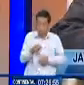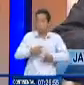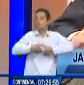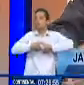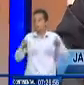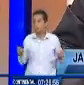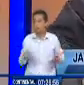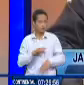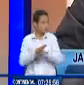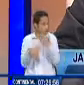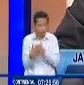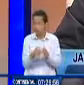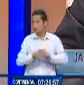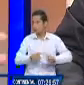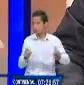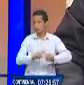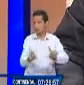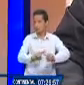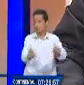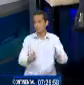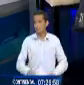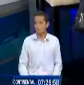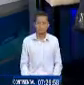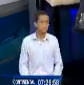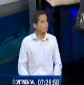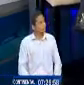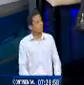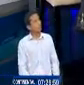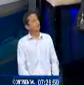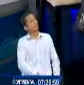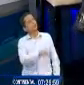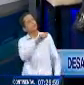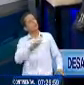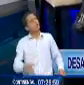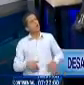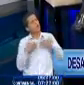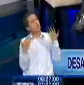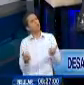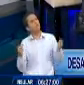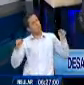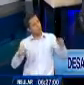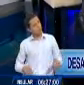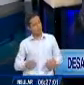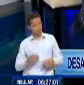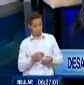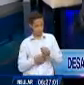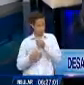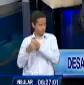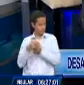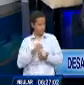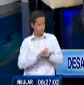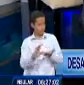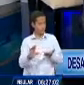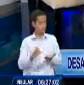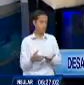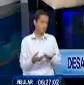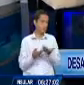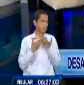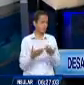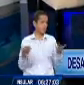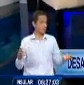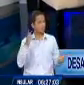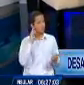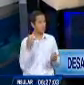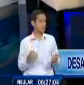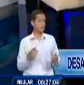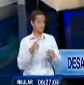la versión absolutamente ahora los pagos no se sentía tan factible y es poder invertir cuando los precios de los minerales están a la baja tenemos un choque